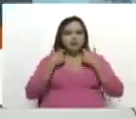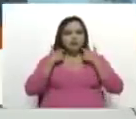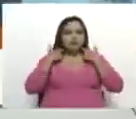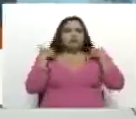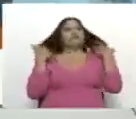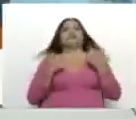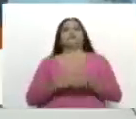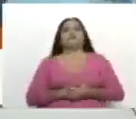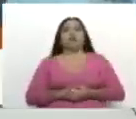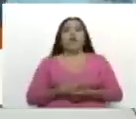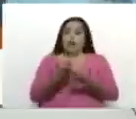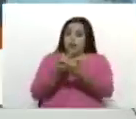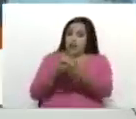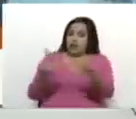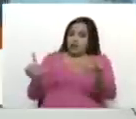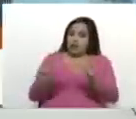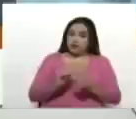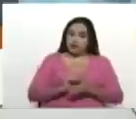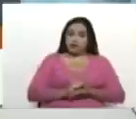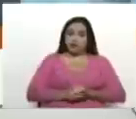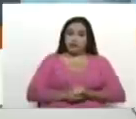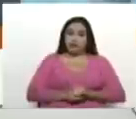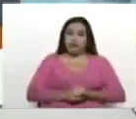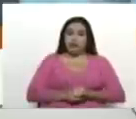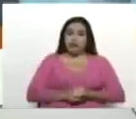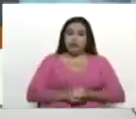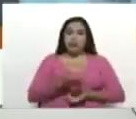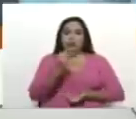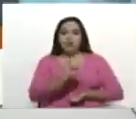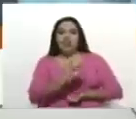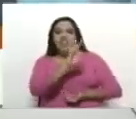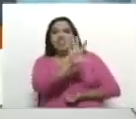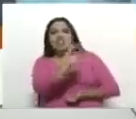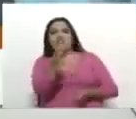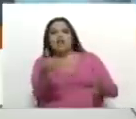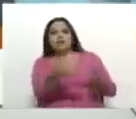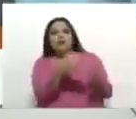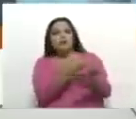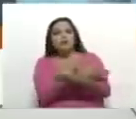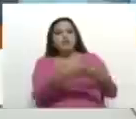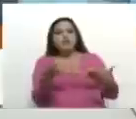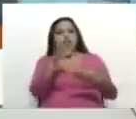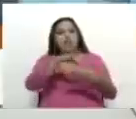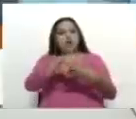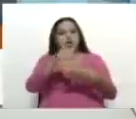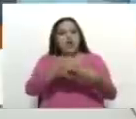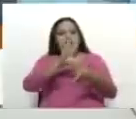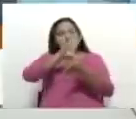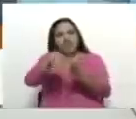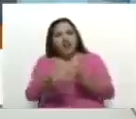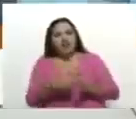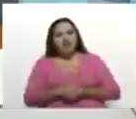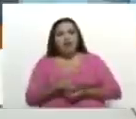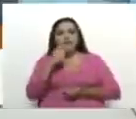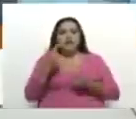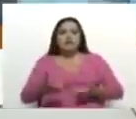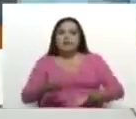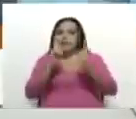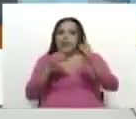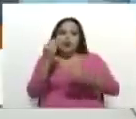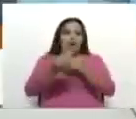libre cuando nos tienen treinta mil millones de dólares robados cuando nos han dejado no nos han permitido